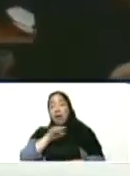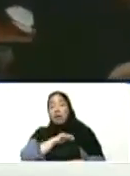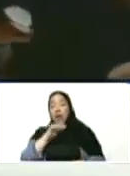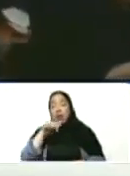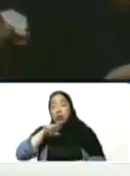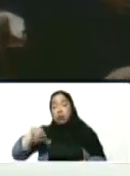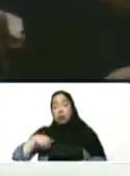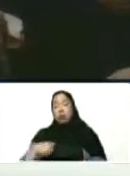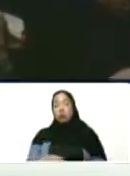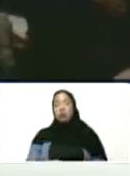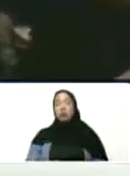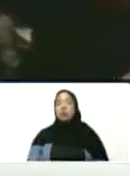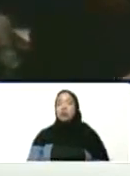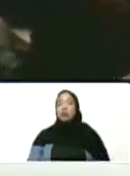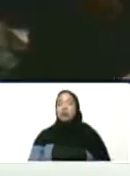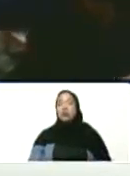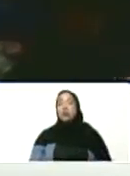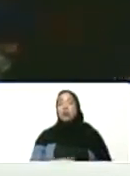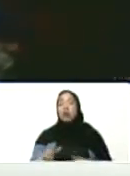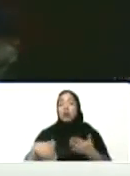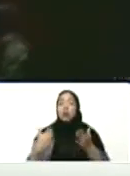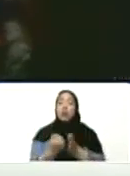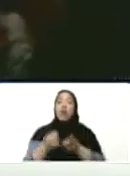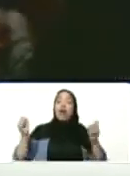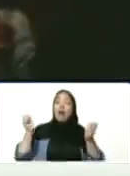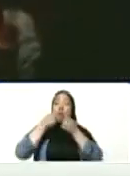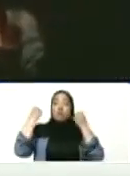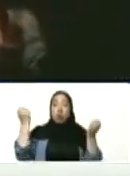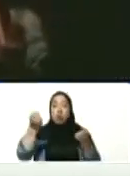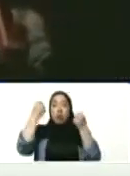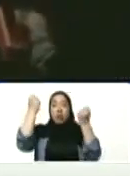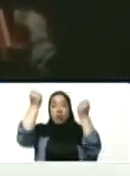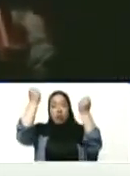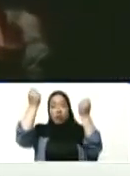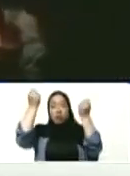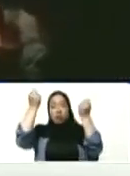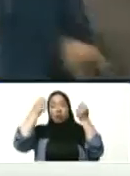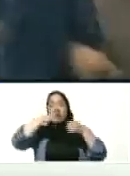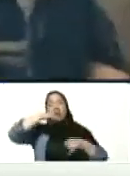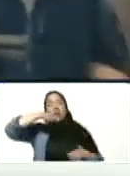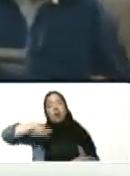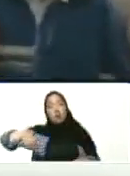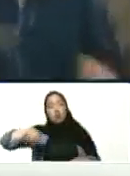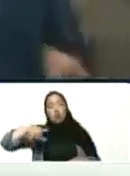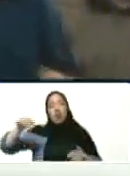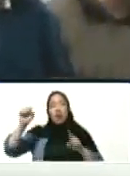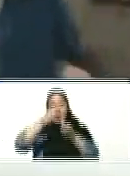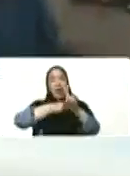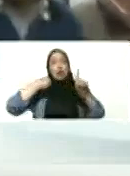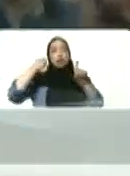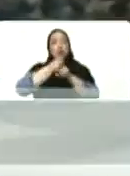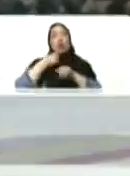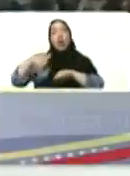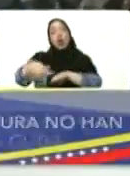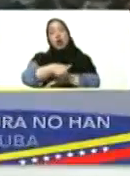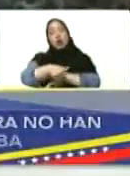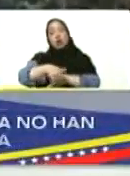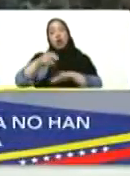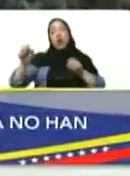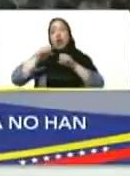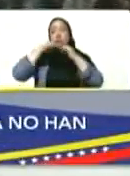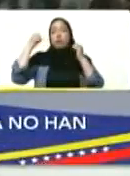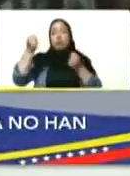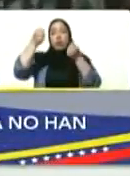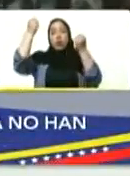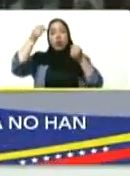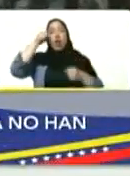colonizarnos. Y nosotros pasamos de la protesta, de la denuncia, de las luchas de calle, a la propuesta,